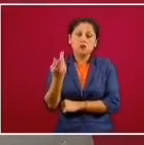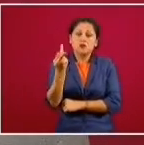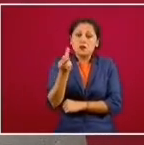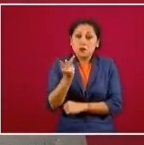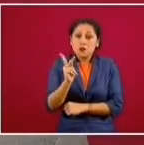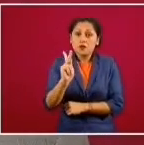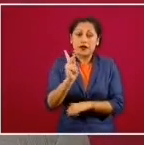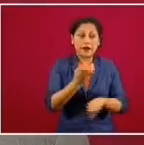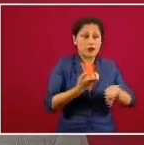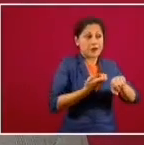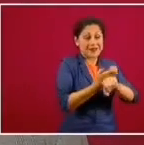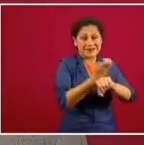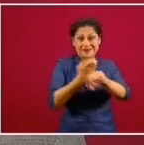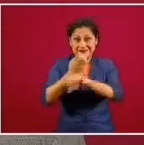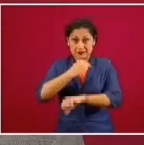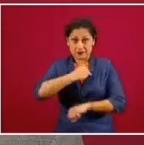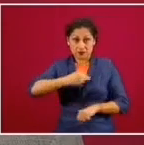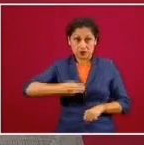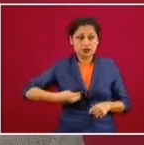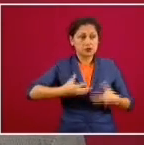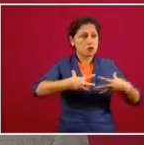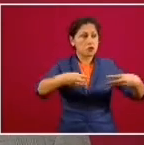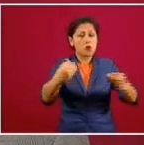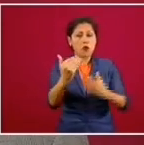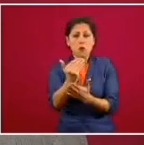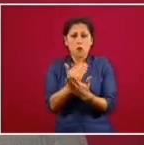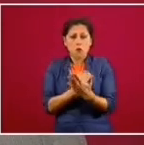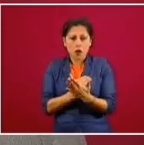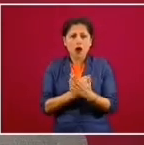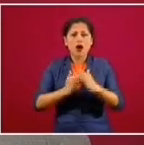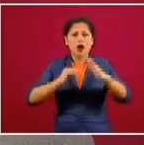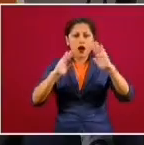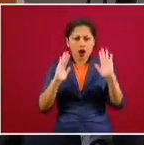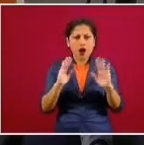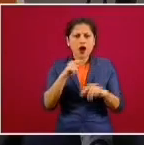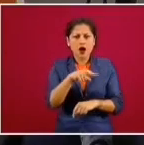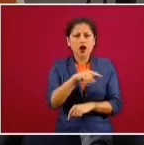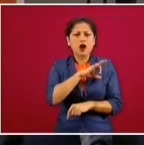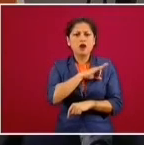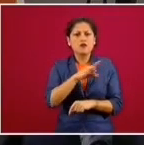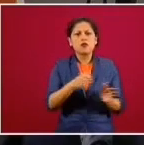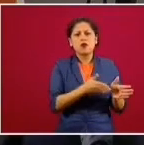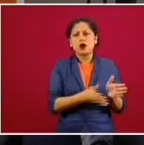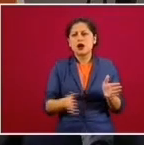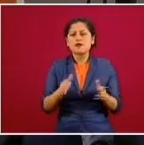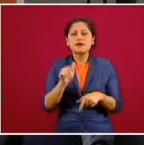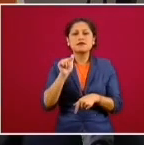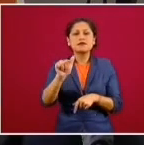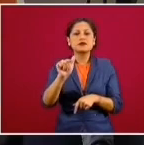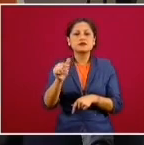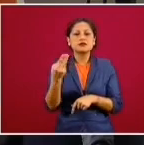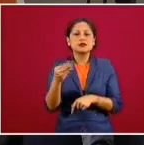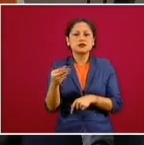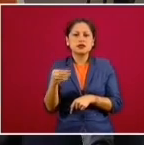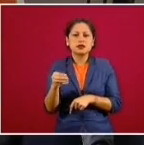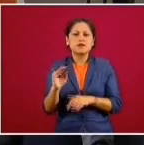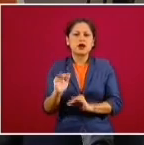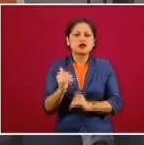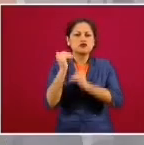nula transmisión, las medidas de seguridad sanitaria permanecerían hasta el 17 de mayo